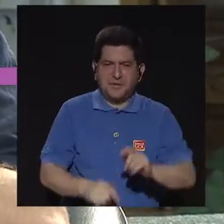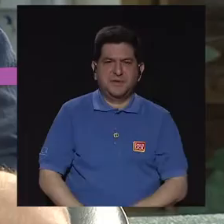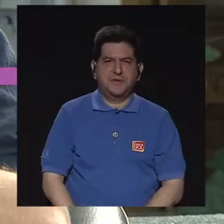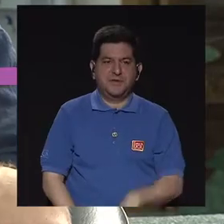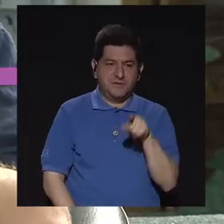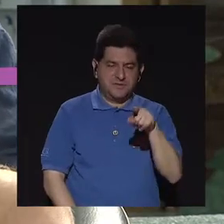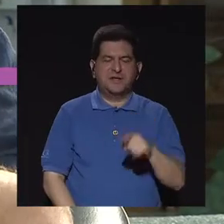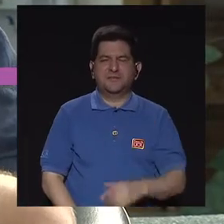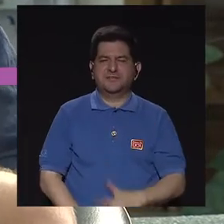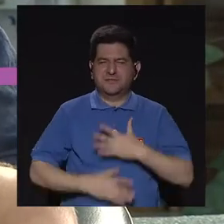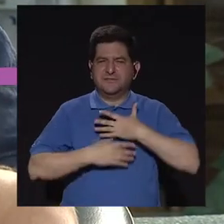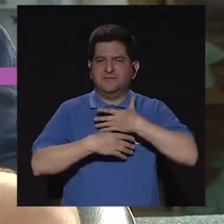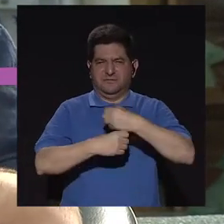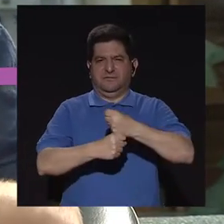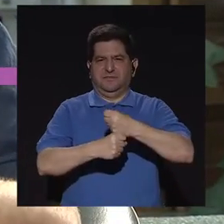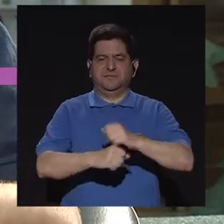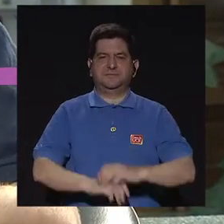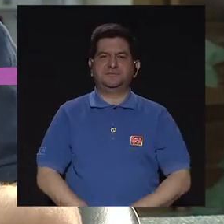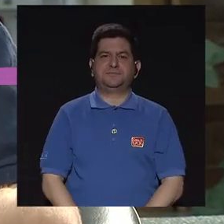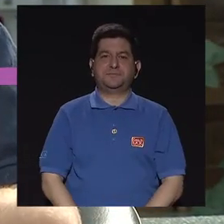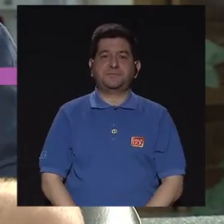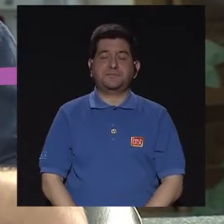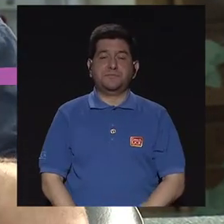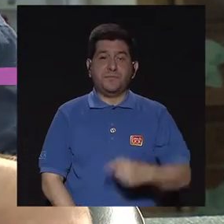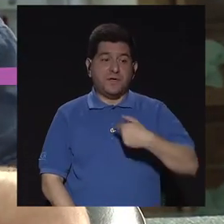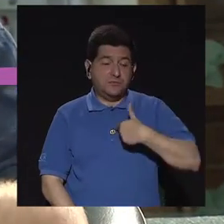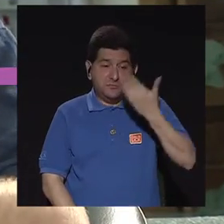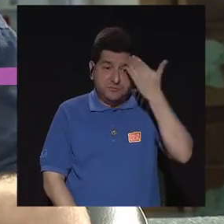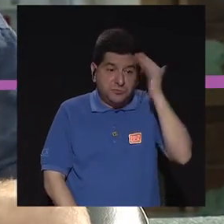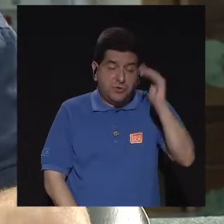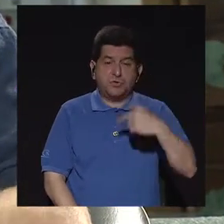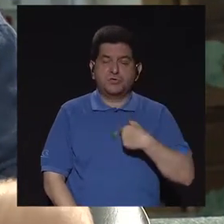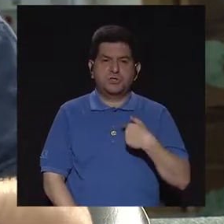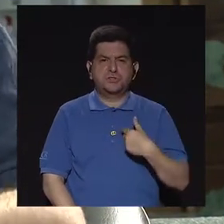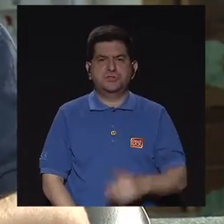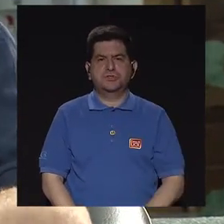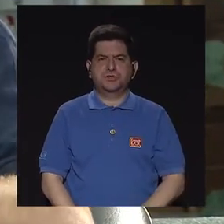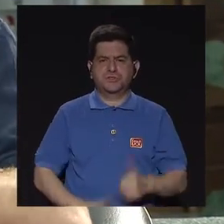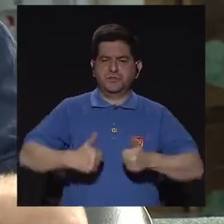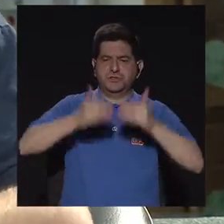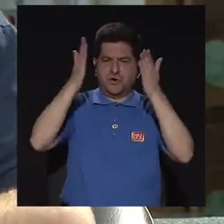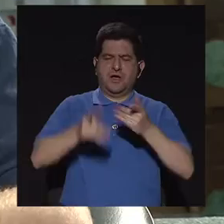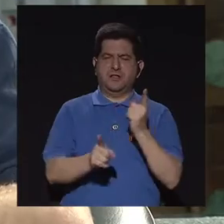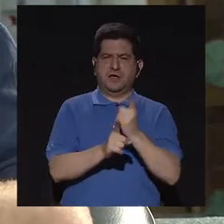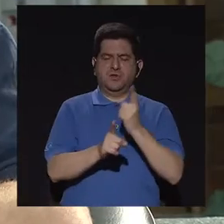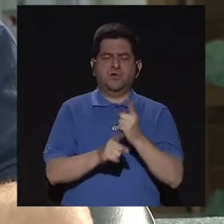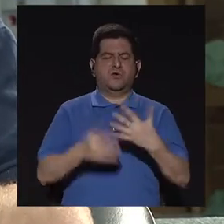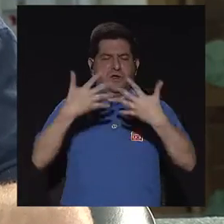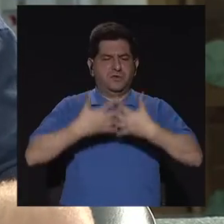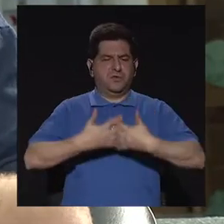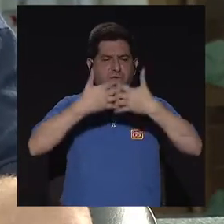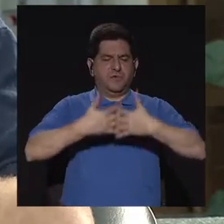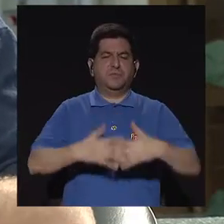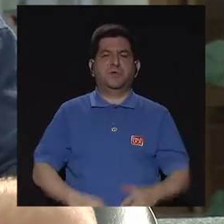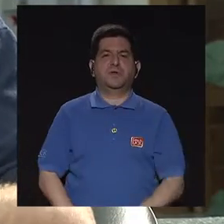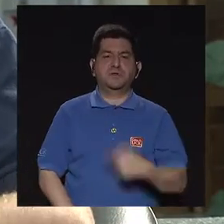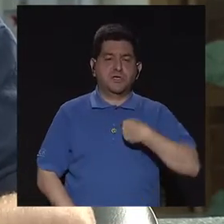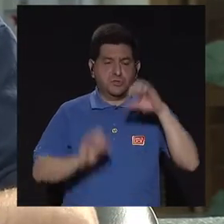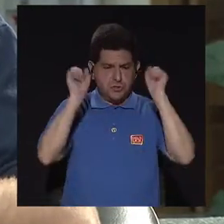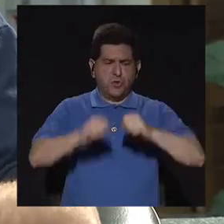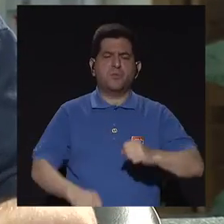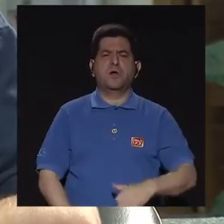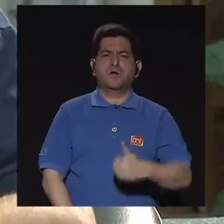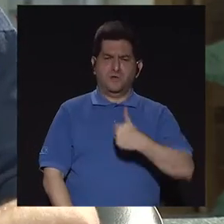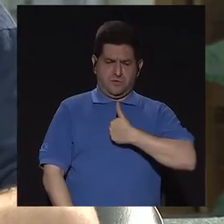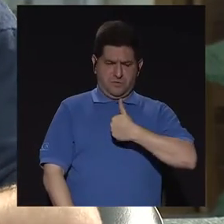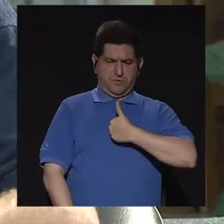sea, va relacionado un poco con la confianza, digamos. No, yo no sé si soy el candidato para esta empresa, o si soy el candidato para esto, o si puedo ponerme